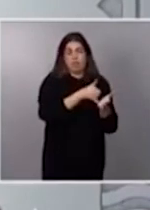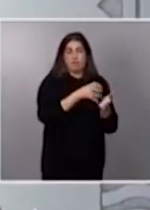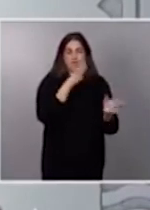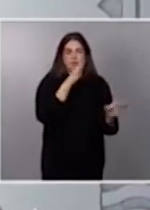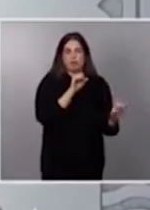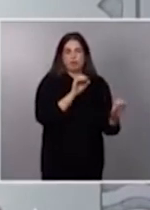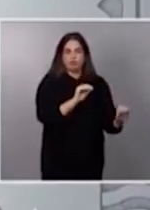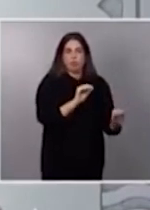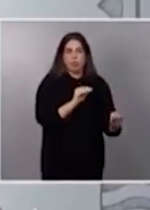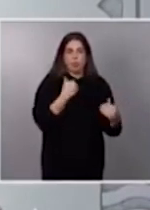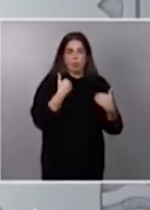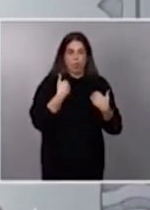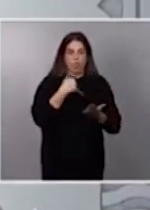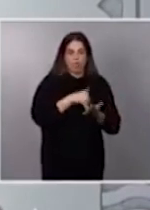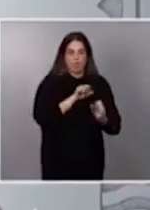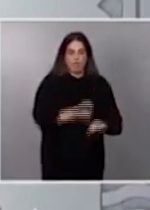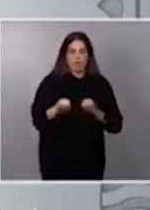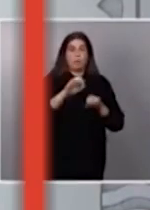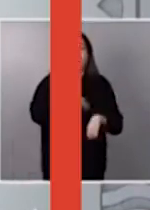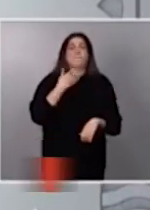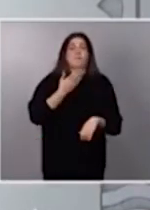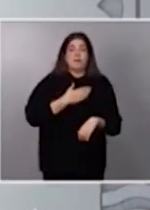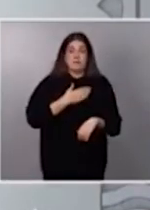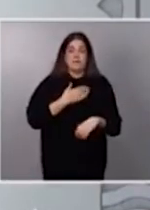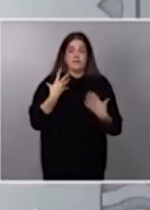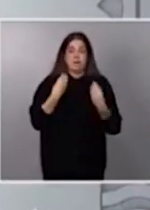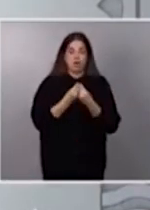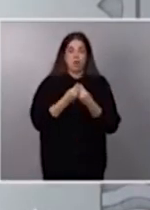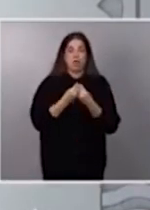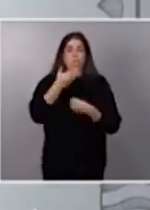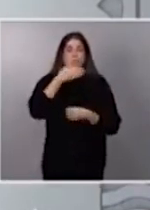será mañana, día 8 de febrero, con su publicación en el Boletín Oficial del Estado.